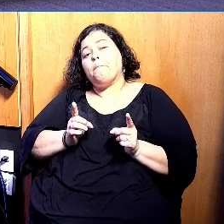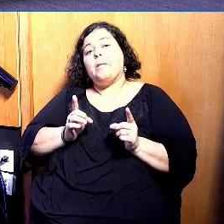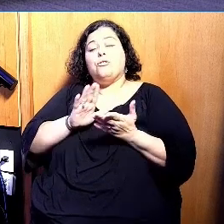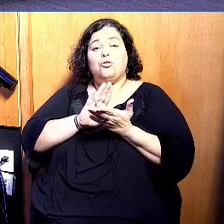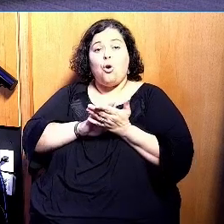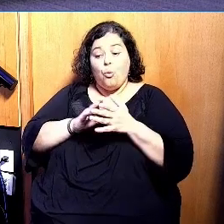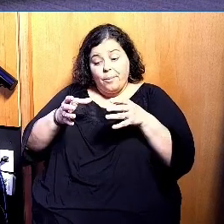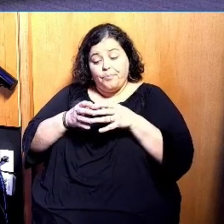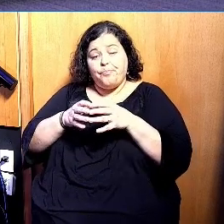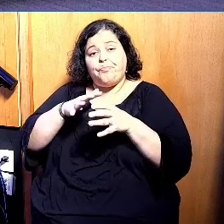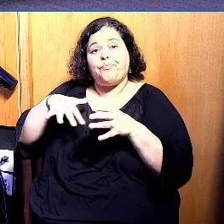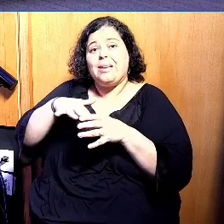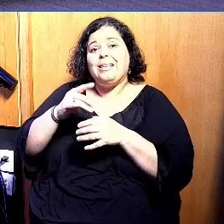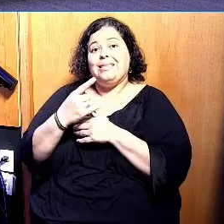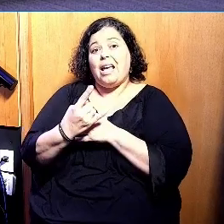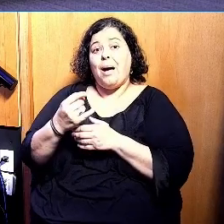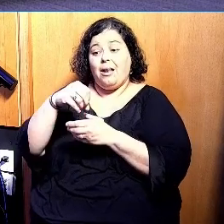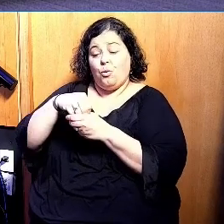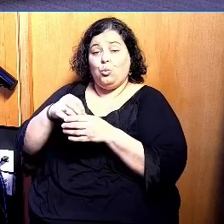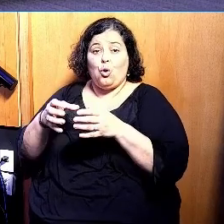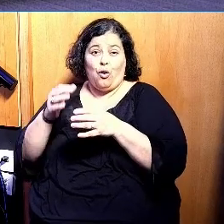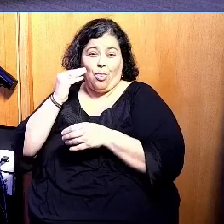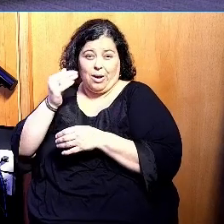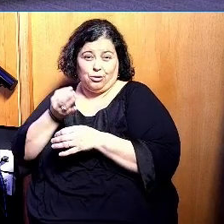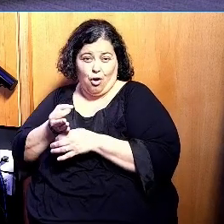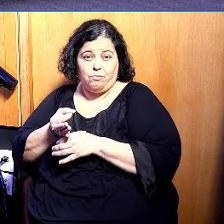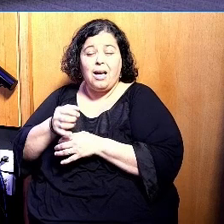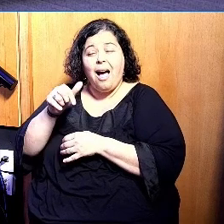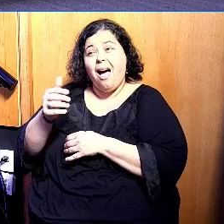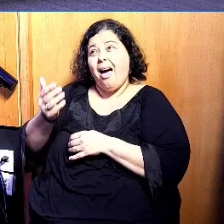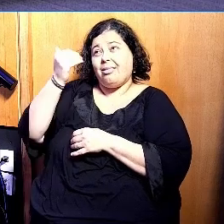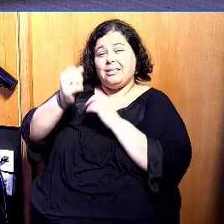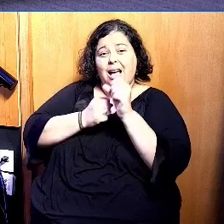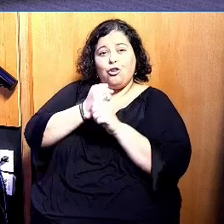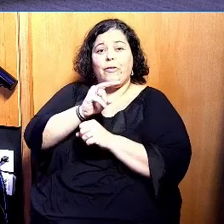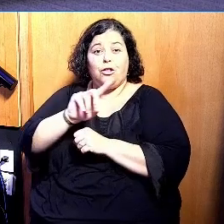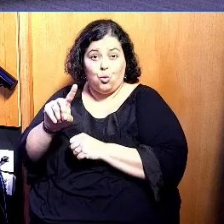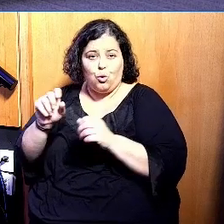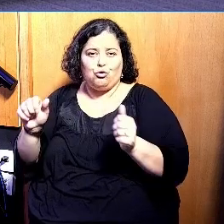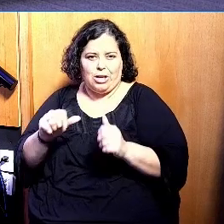ecosistema educativo, se generó una mesa interinstitucional en el 2021